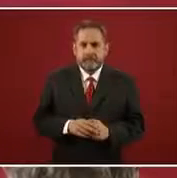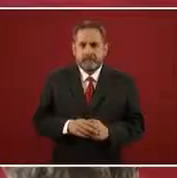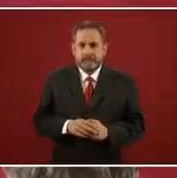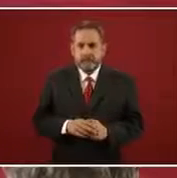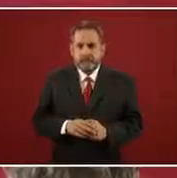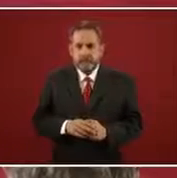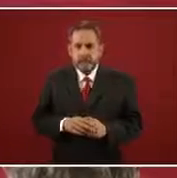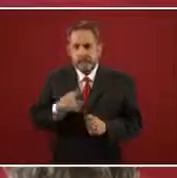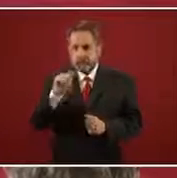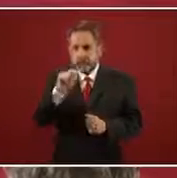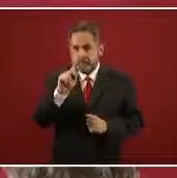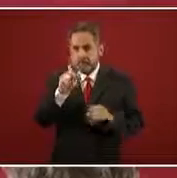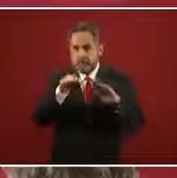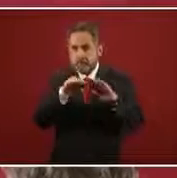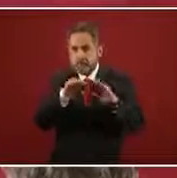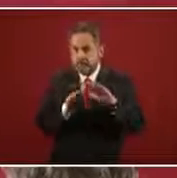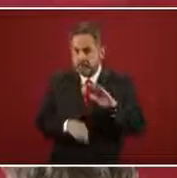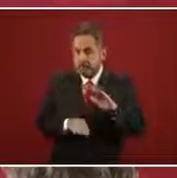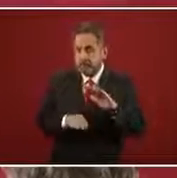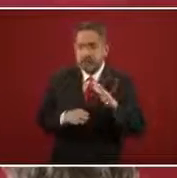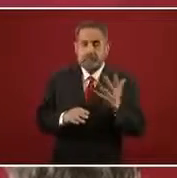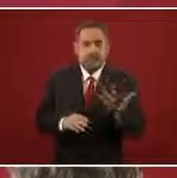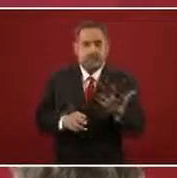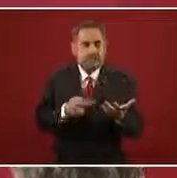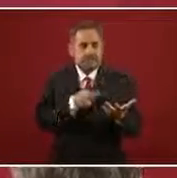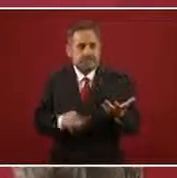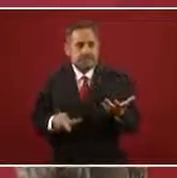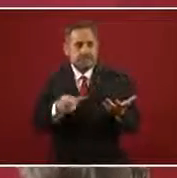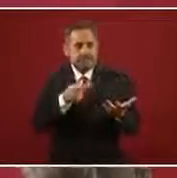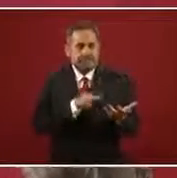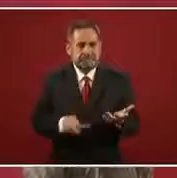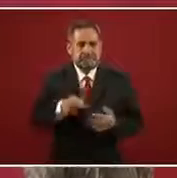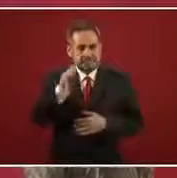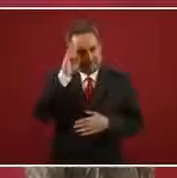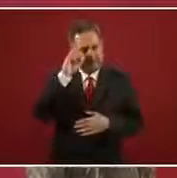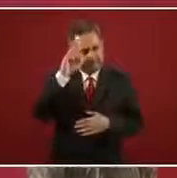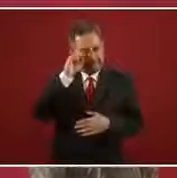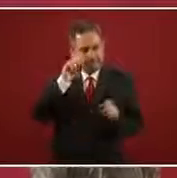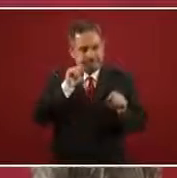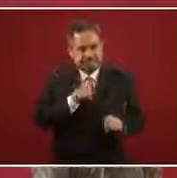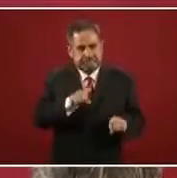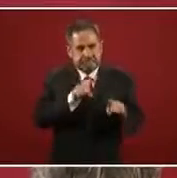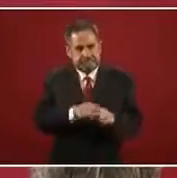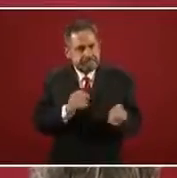de Tulum para abajo, pobreza como siempre.